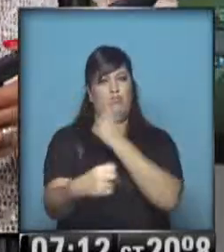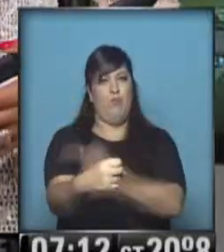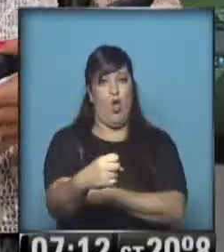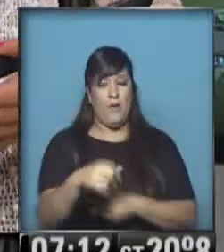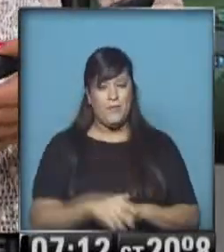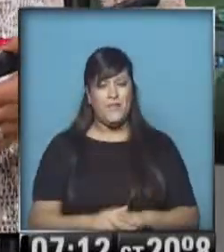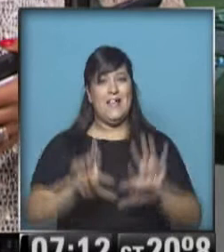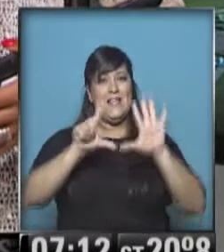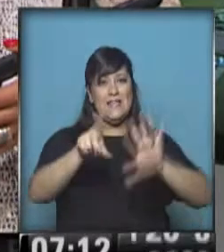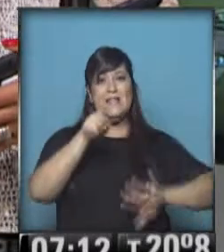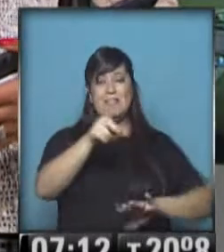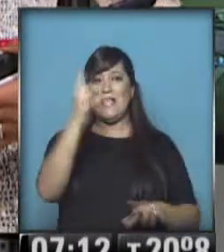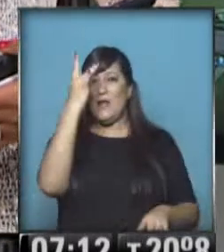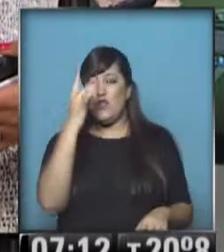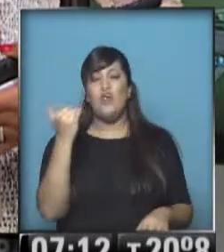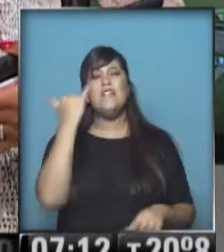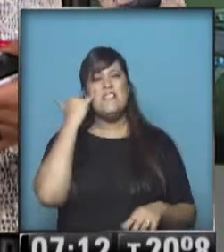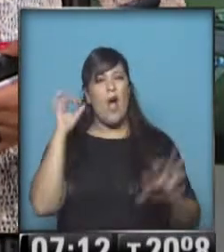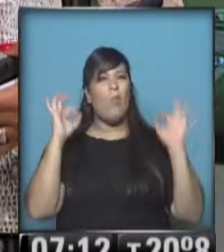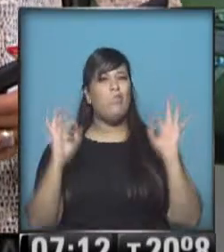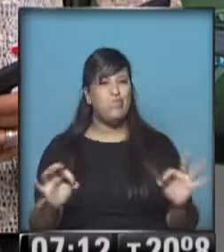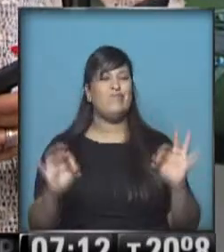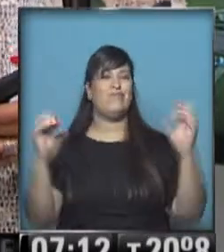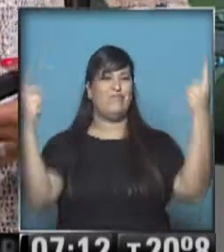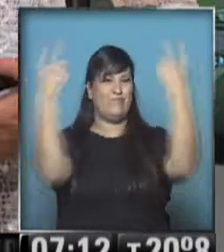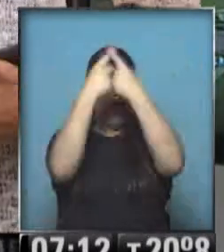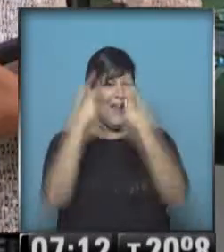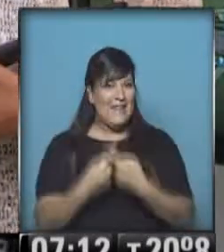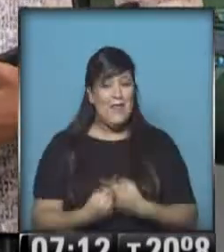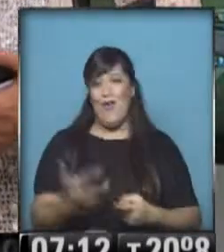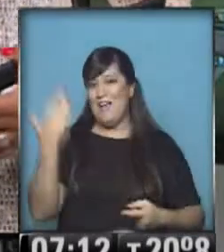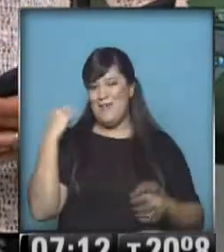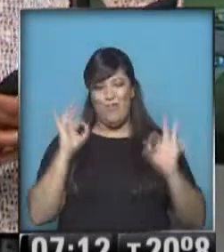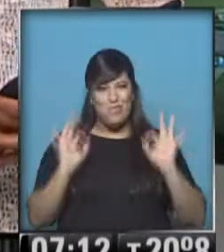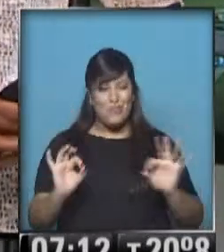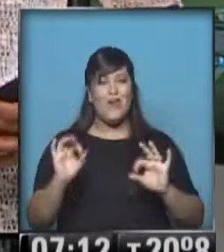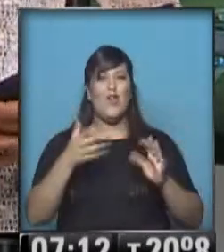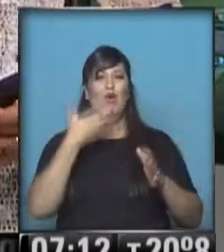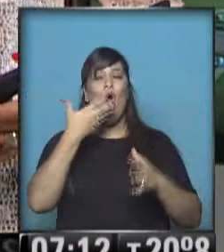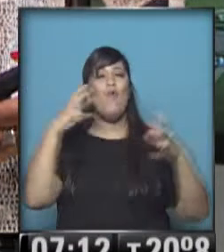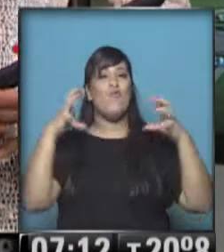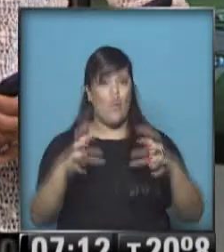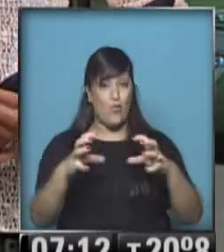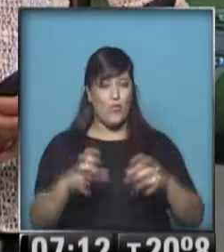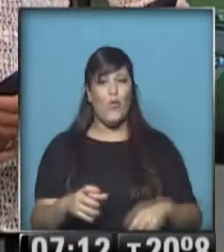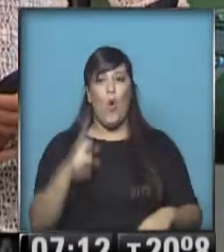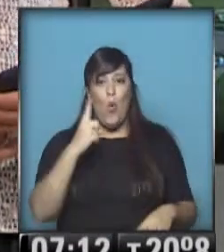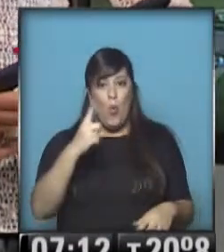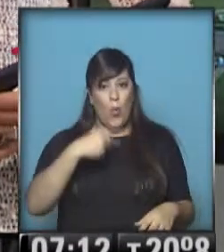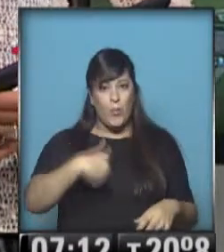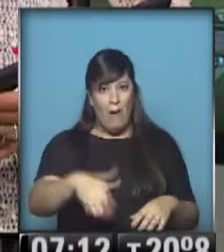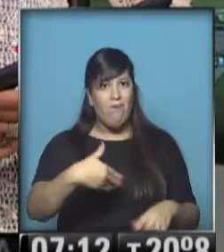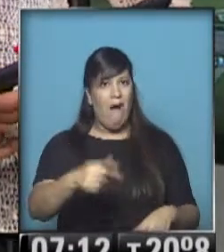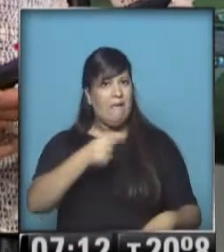7 de la mañana, 12 minutos. Ya se completó la fecha el día de ayer. Hablamos de fútbol y uno que se viene, claro, que viene por lo menos pisando